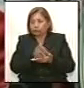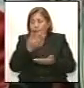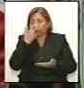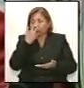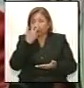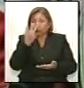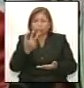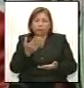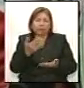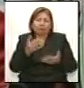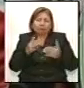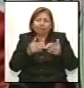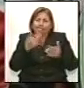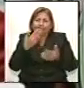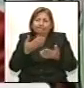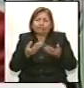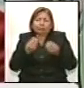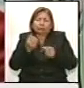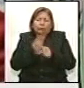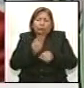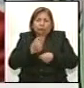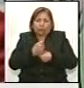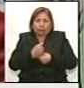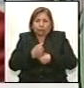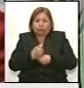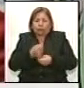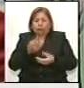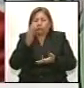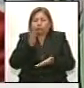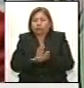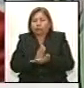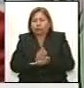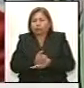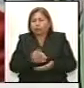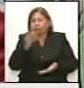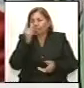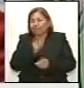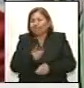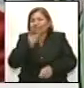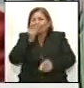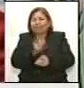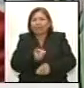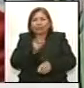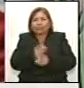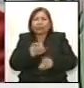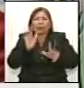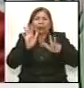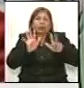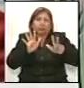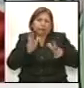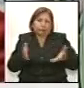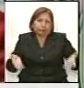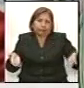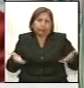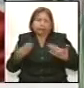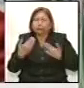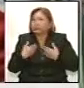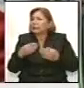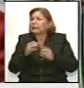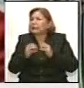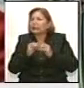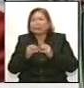cuadro, hay obras paralizadas permanentemente, 8, que no tienen